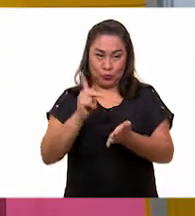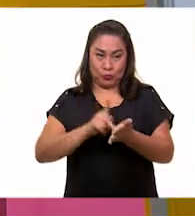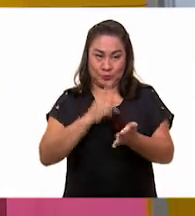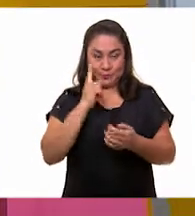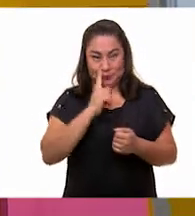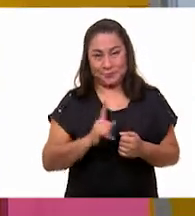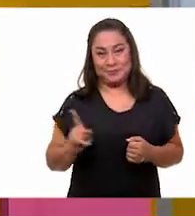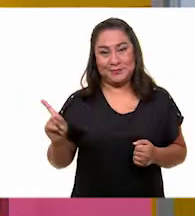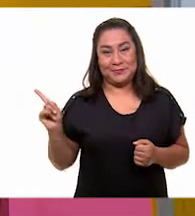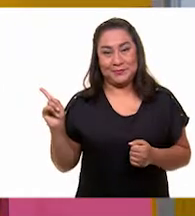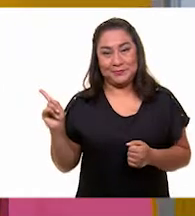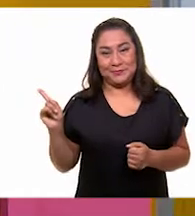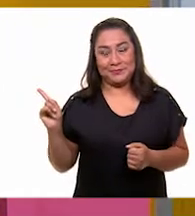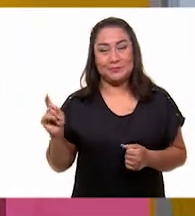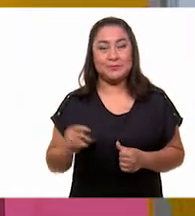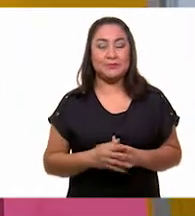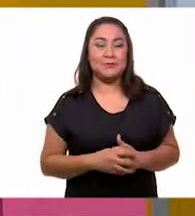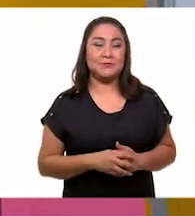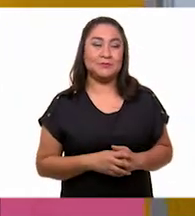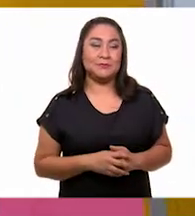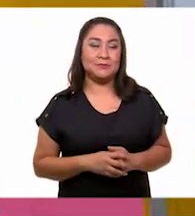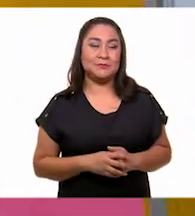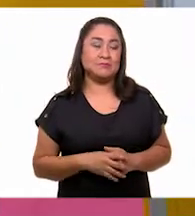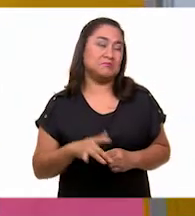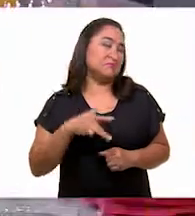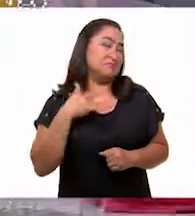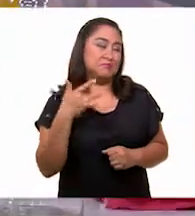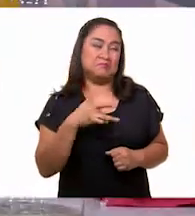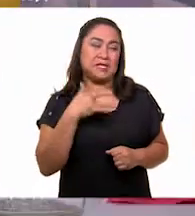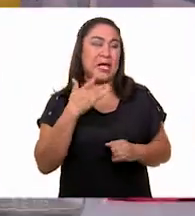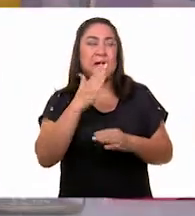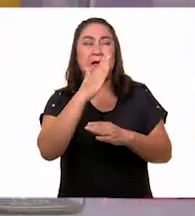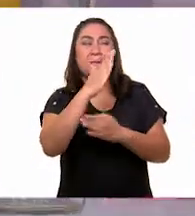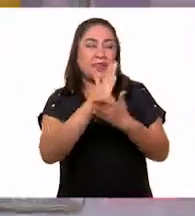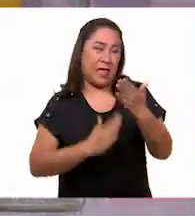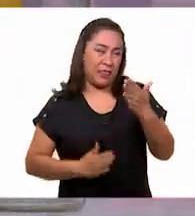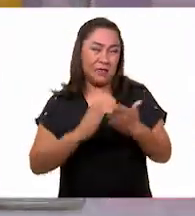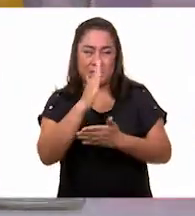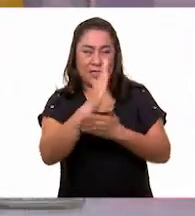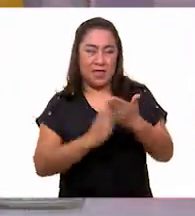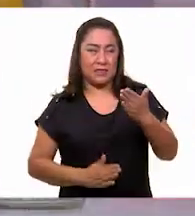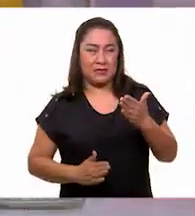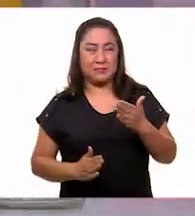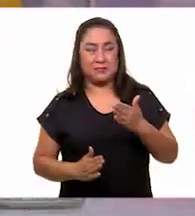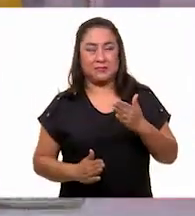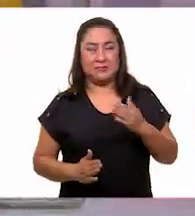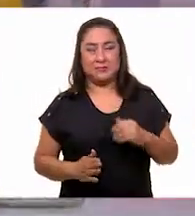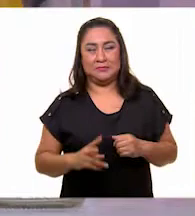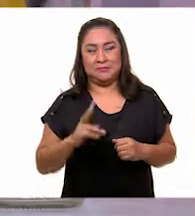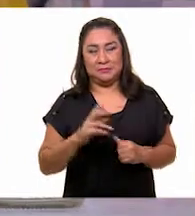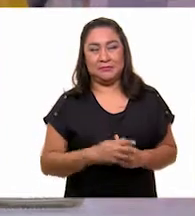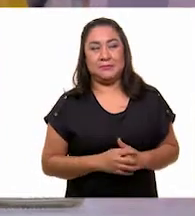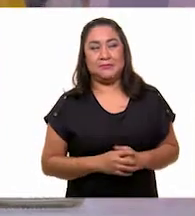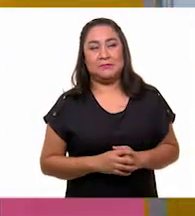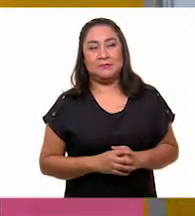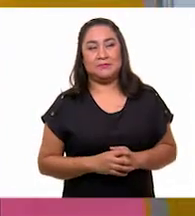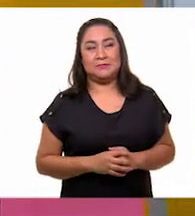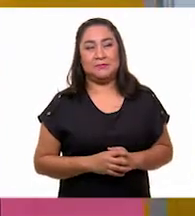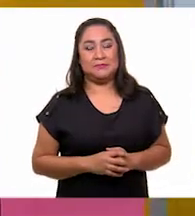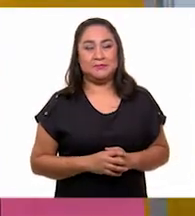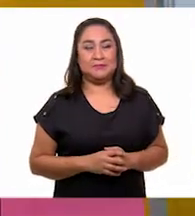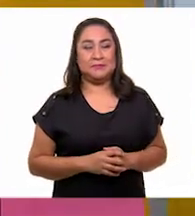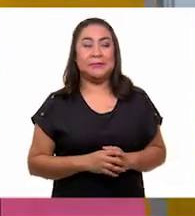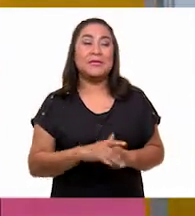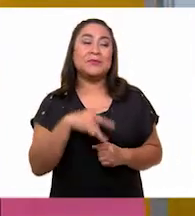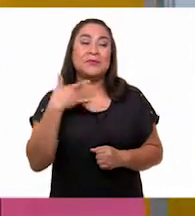toda. Vamos a regresarla hasta más o menos que tenga la mitad. Vamos a ver si ya, ya con se esto, me antojó ¿no?